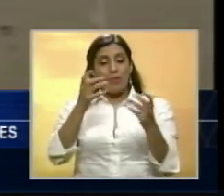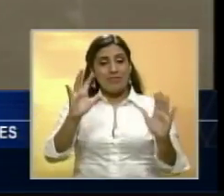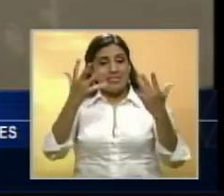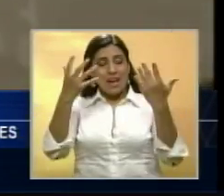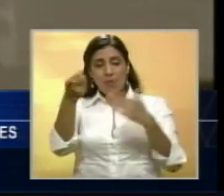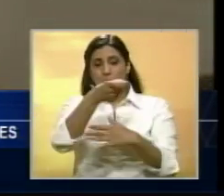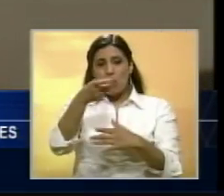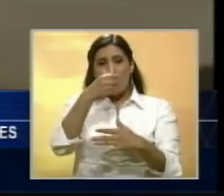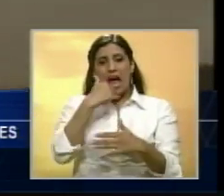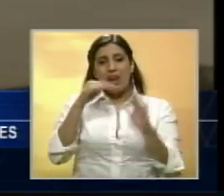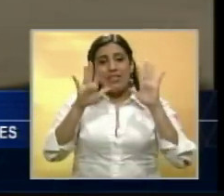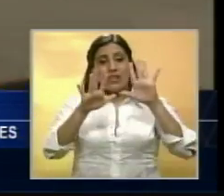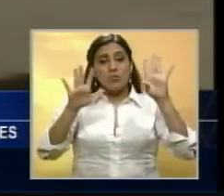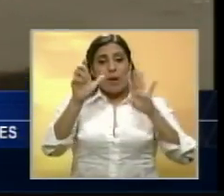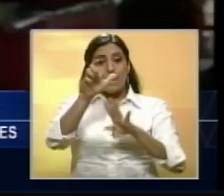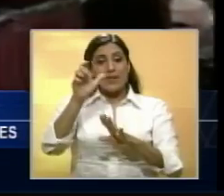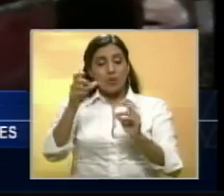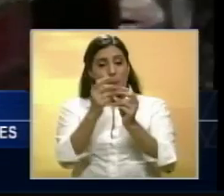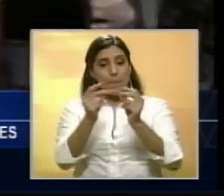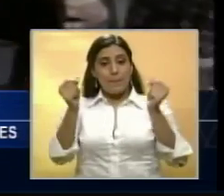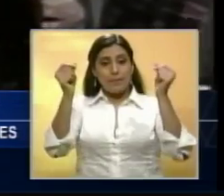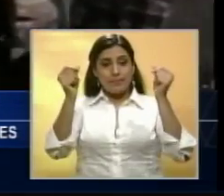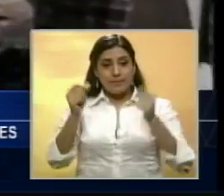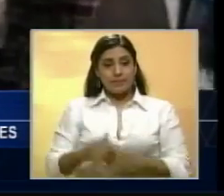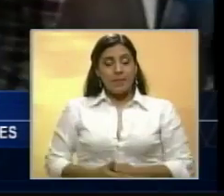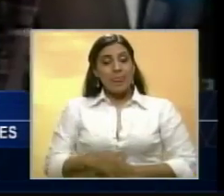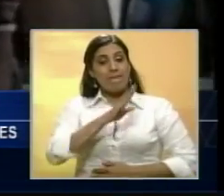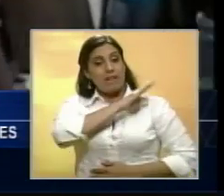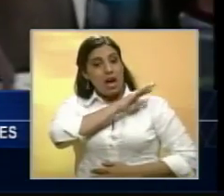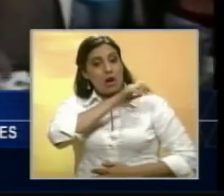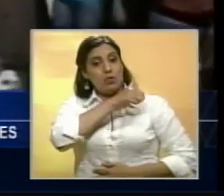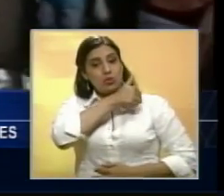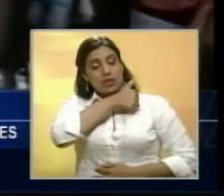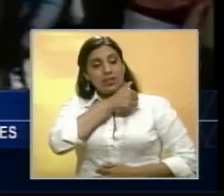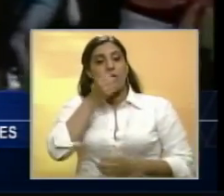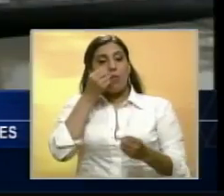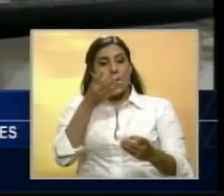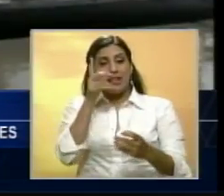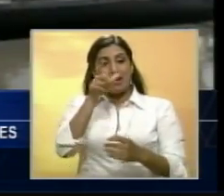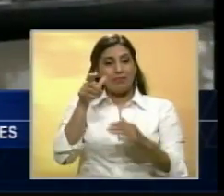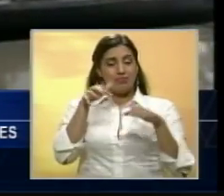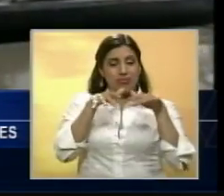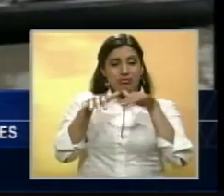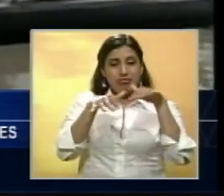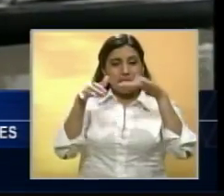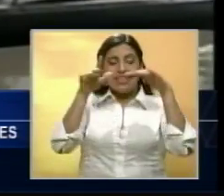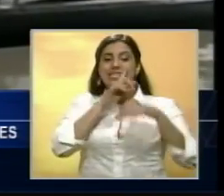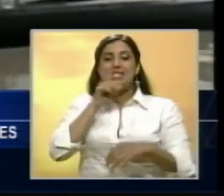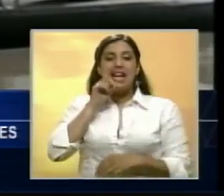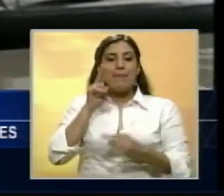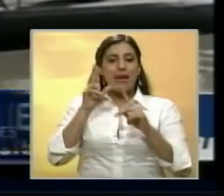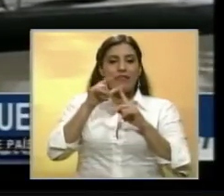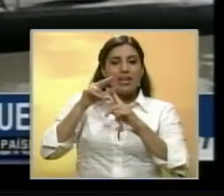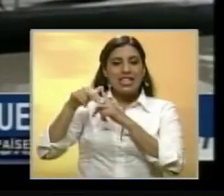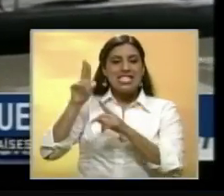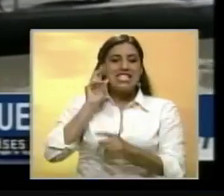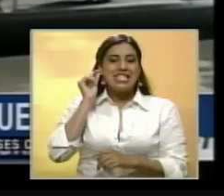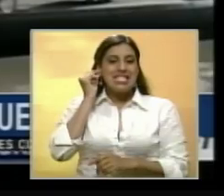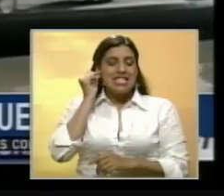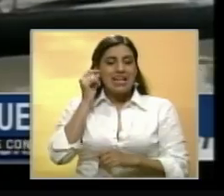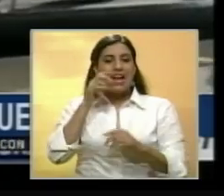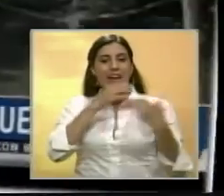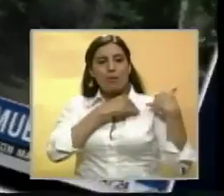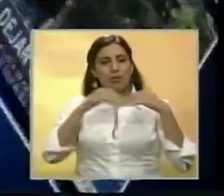en la búsqueda de 19 personas desaparecidas. Las autoridades indicaron que el fenómeno de La Niña ha sido el responsable del